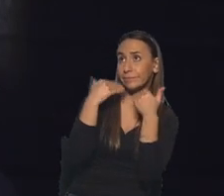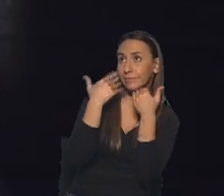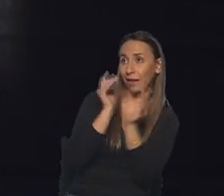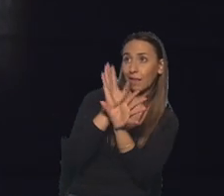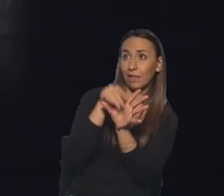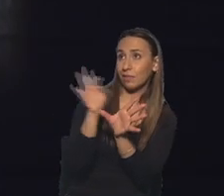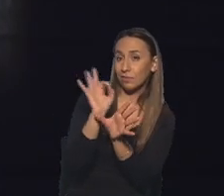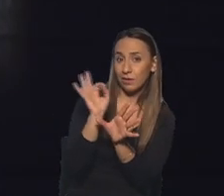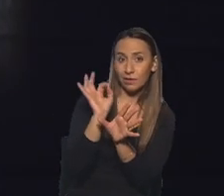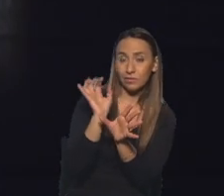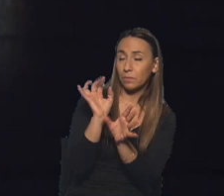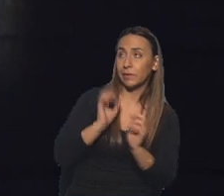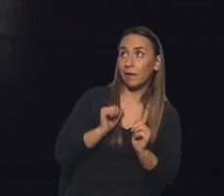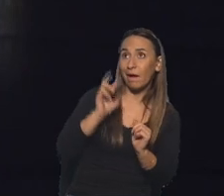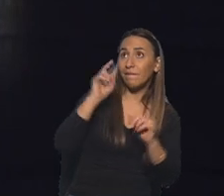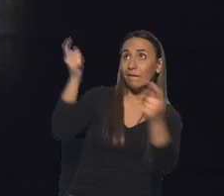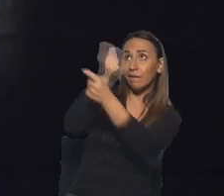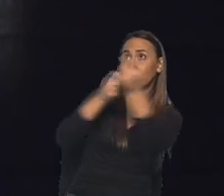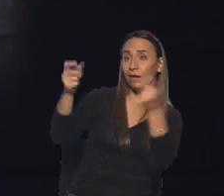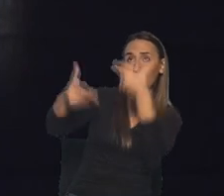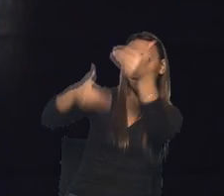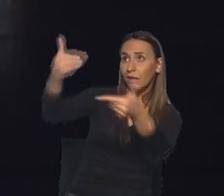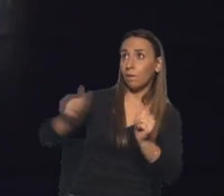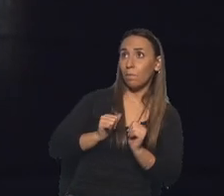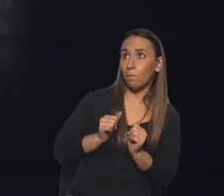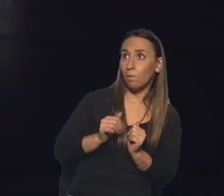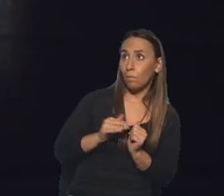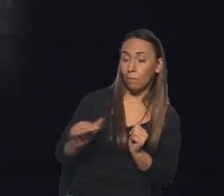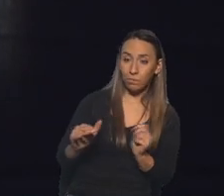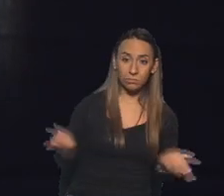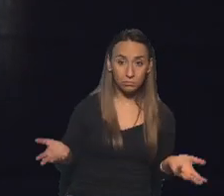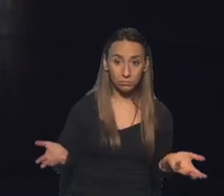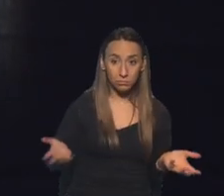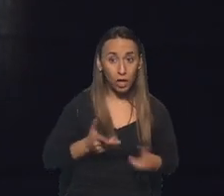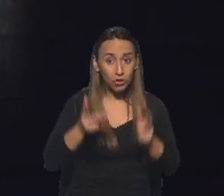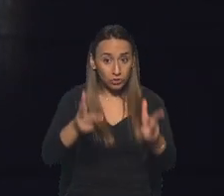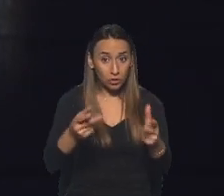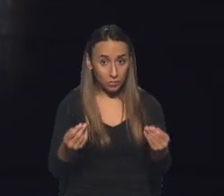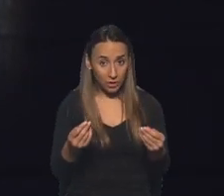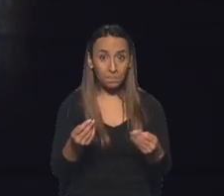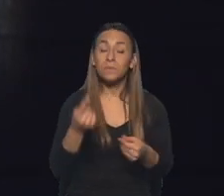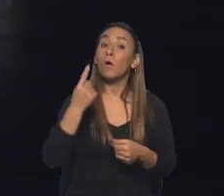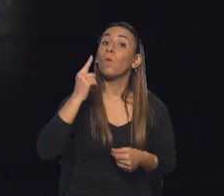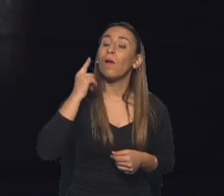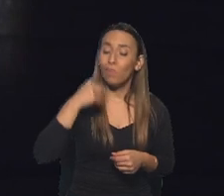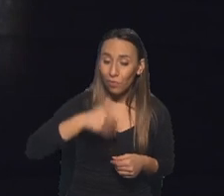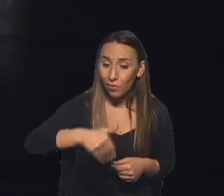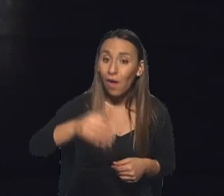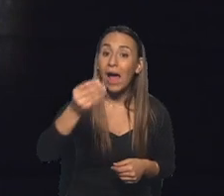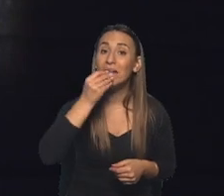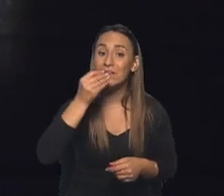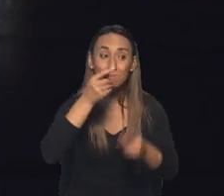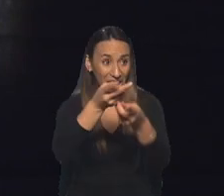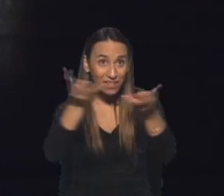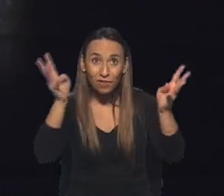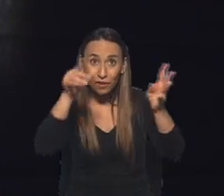y digo esto porque cuando falten los alimentos vamos a incumplirlo